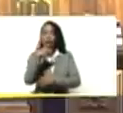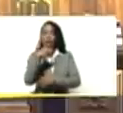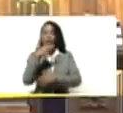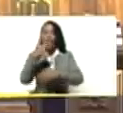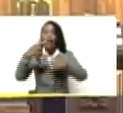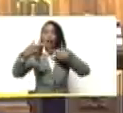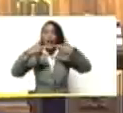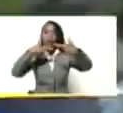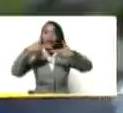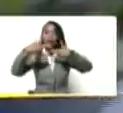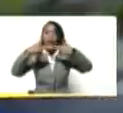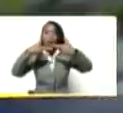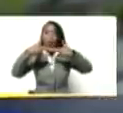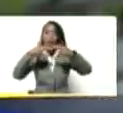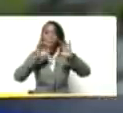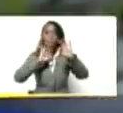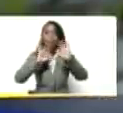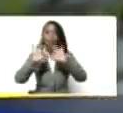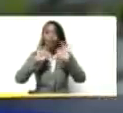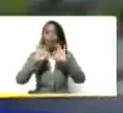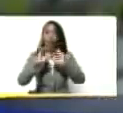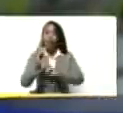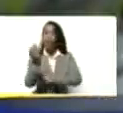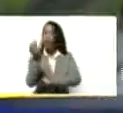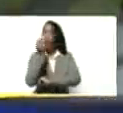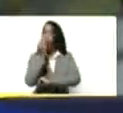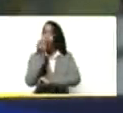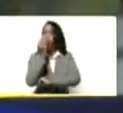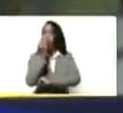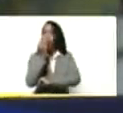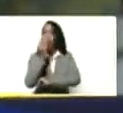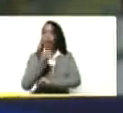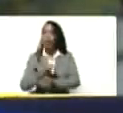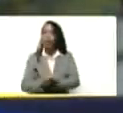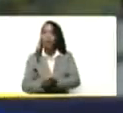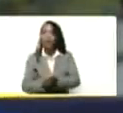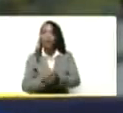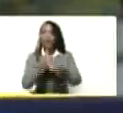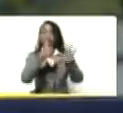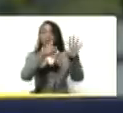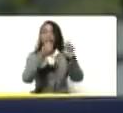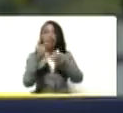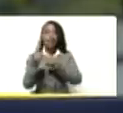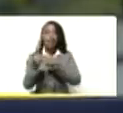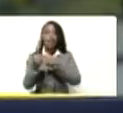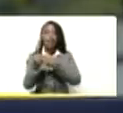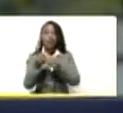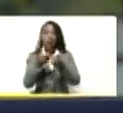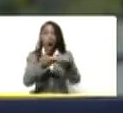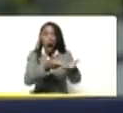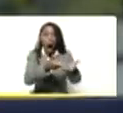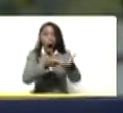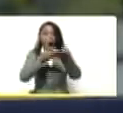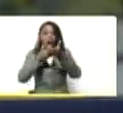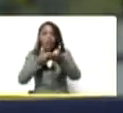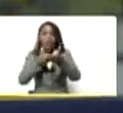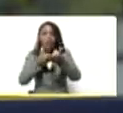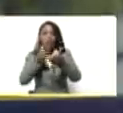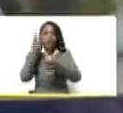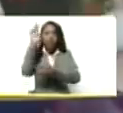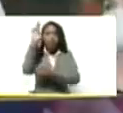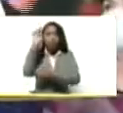profesor escarrá como usted lo explica muy bien en sus discursos ante esta asamblea nacional varias